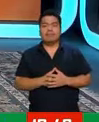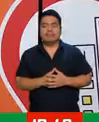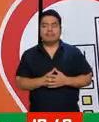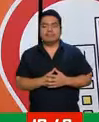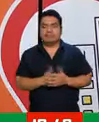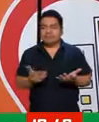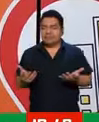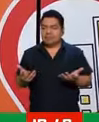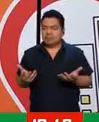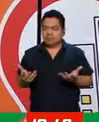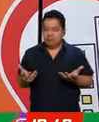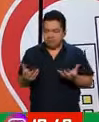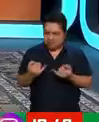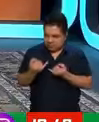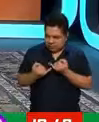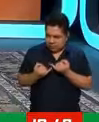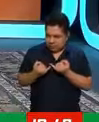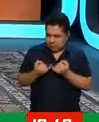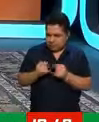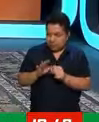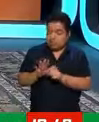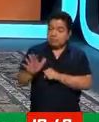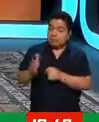¿Y a qué vamos a jugar?